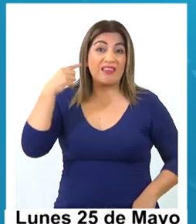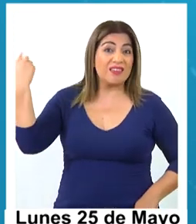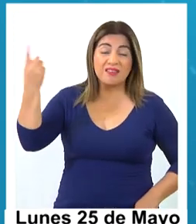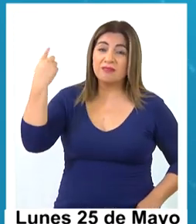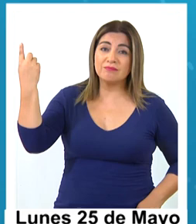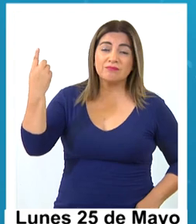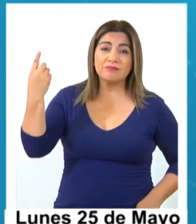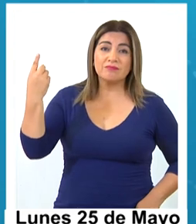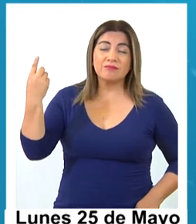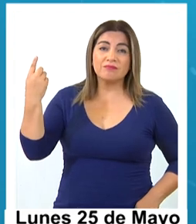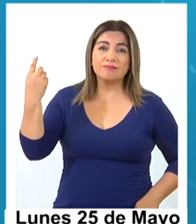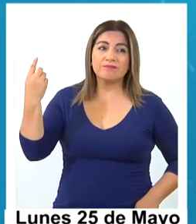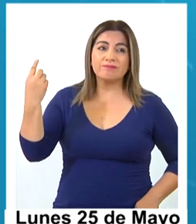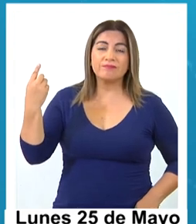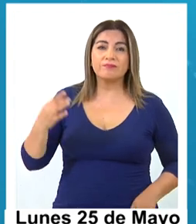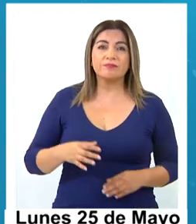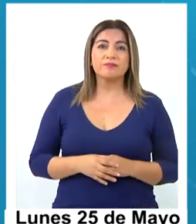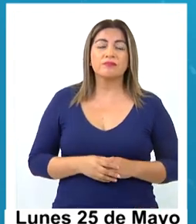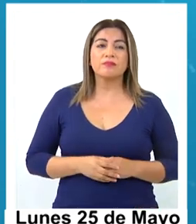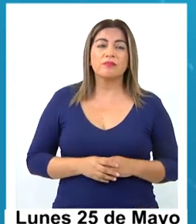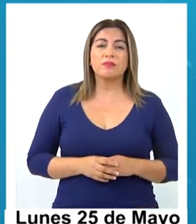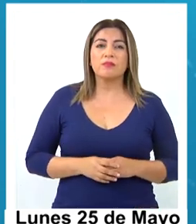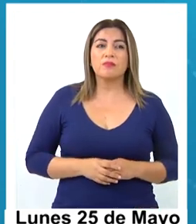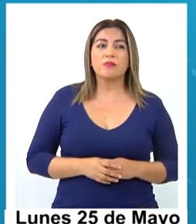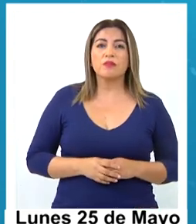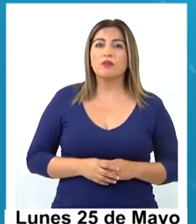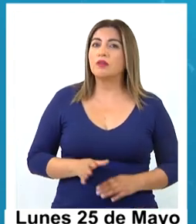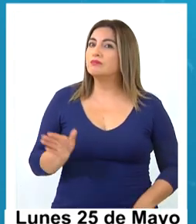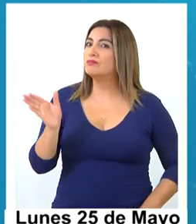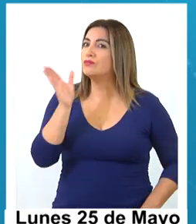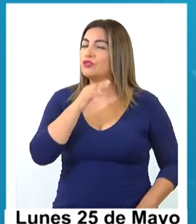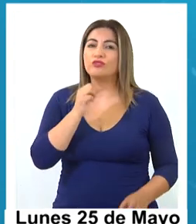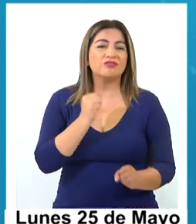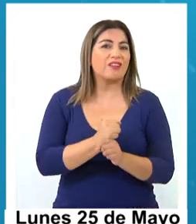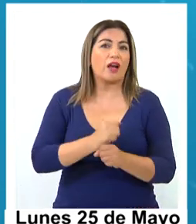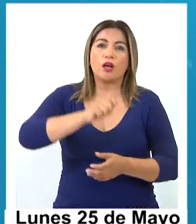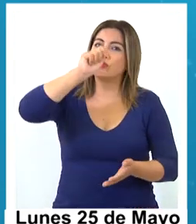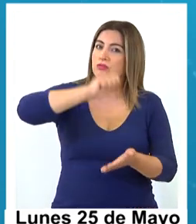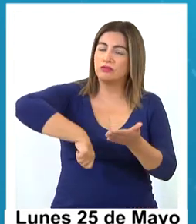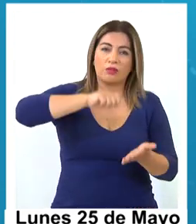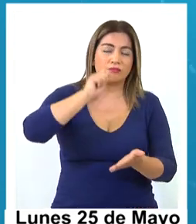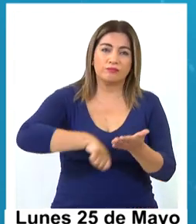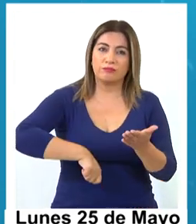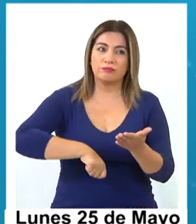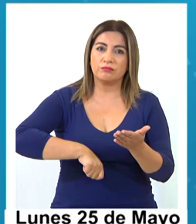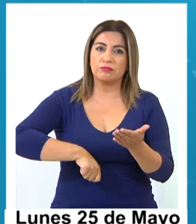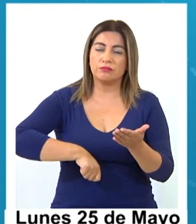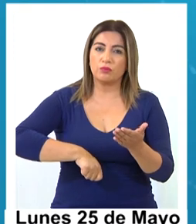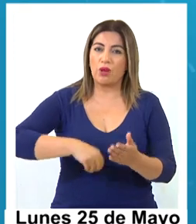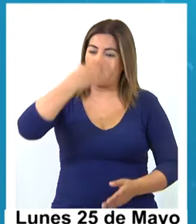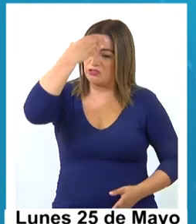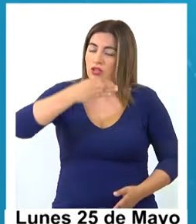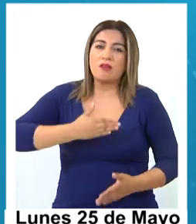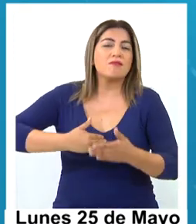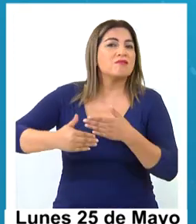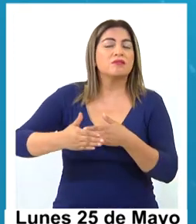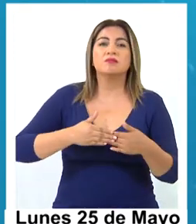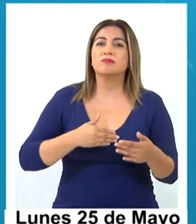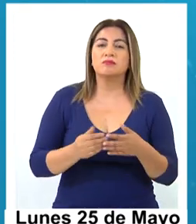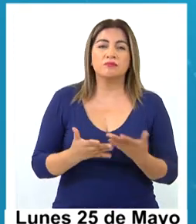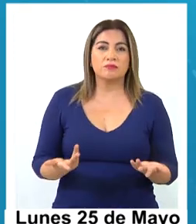no los prestadores que son los que tienen más dentistas no trabajan con contrato como persona natural